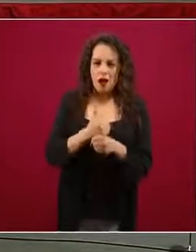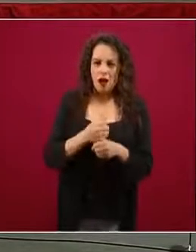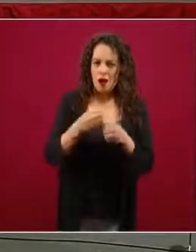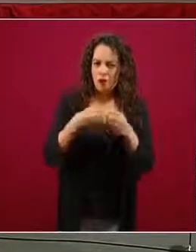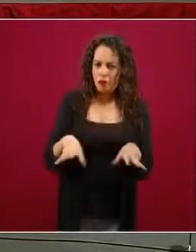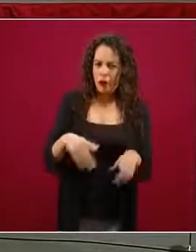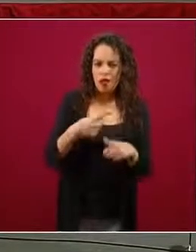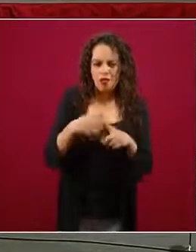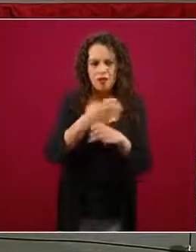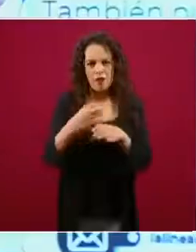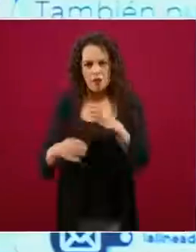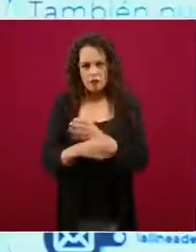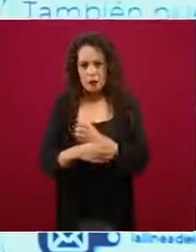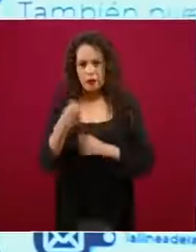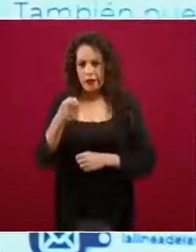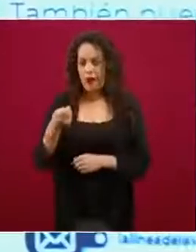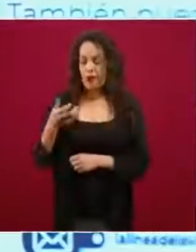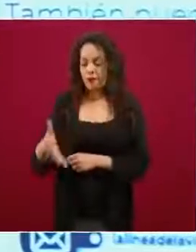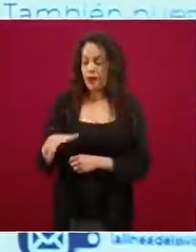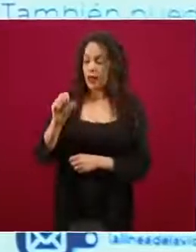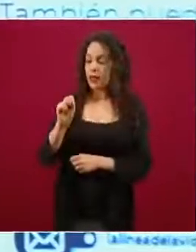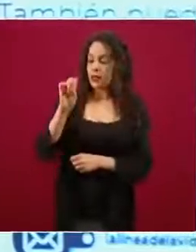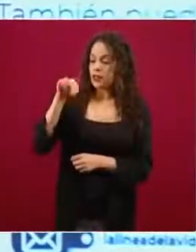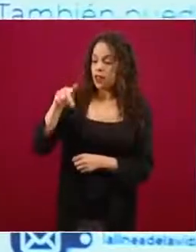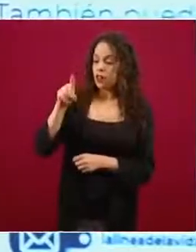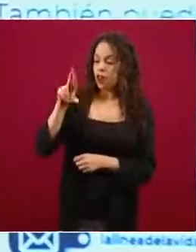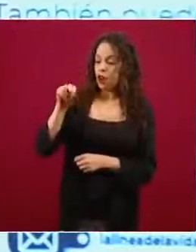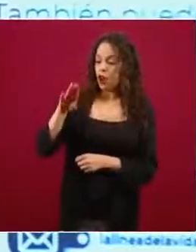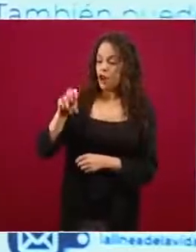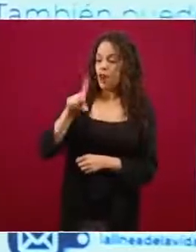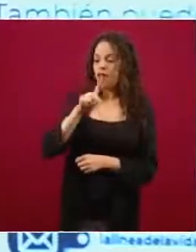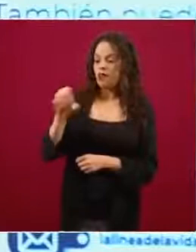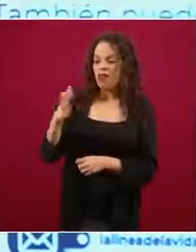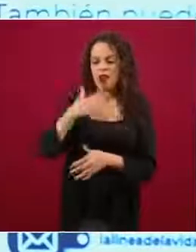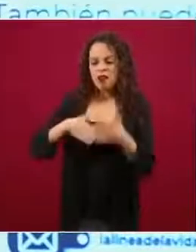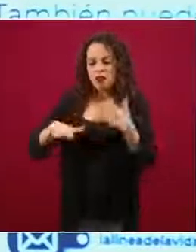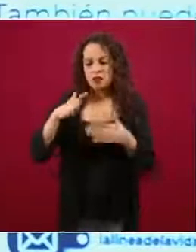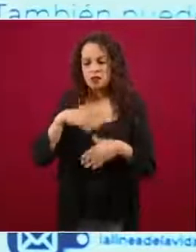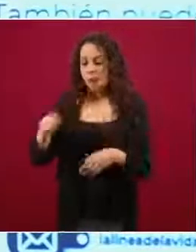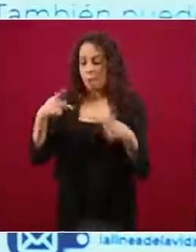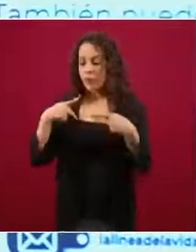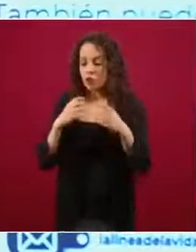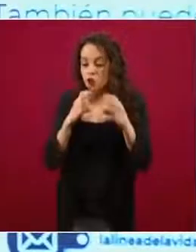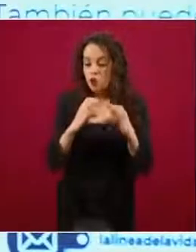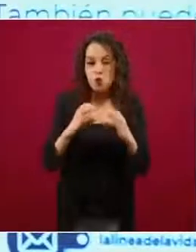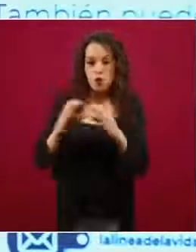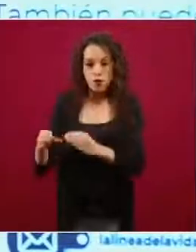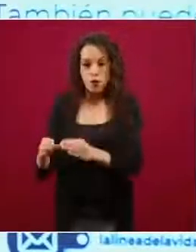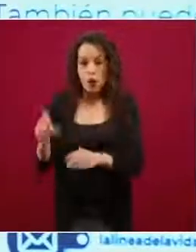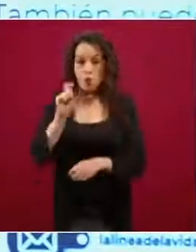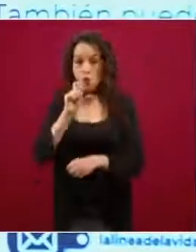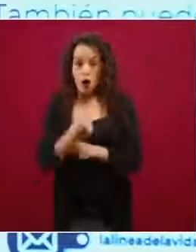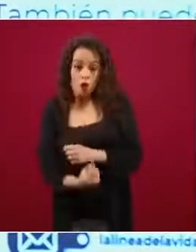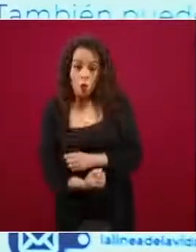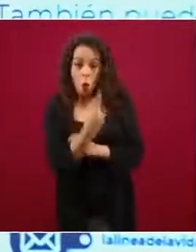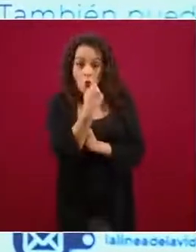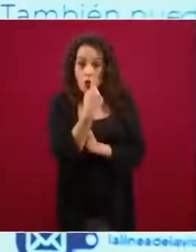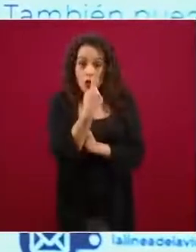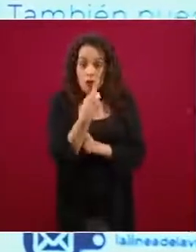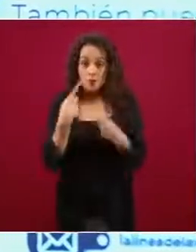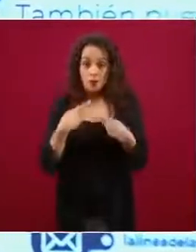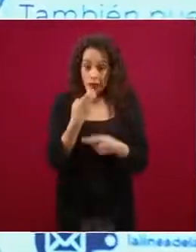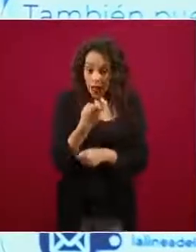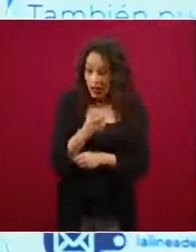que se llama síndrome de desgaste del cuidador, que ocurre cuando justamente regularmente es un cuidador único, cuando no tenemos